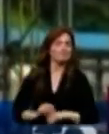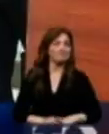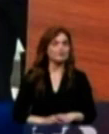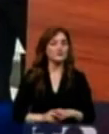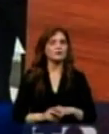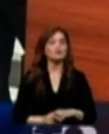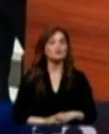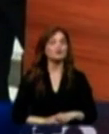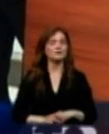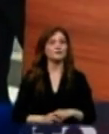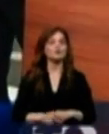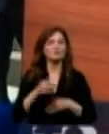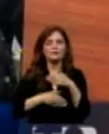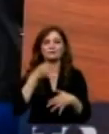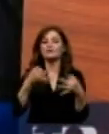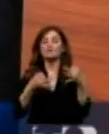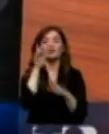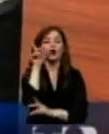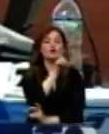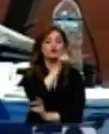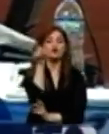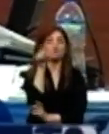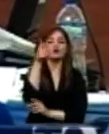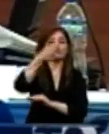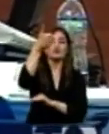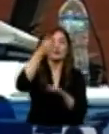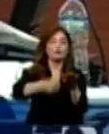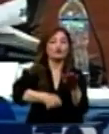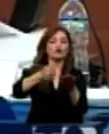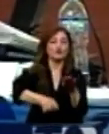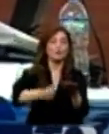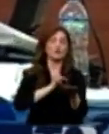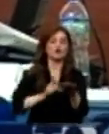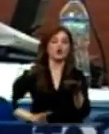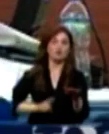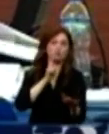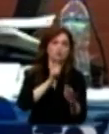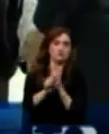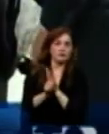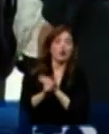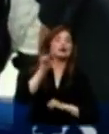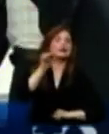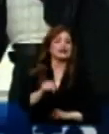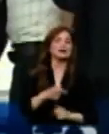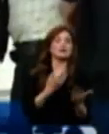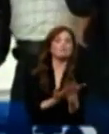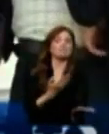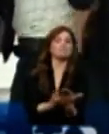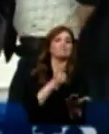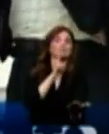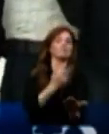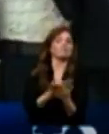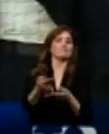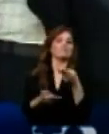Cuenca. Para esta audiencia de juicio, la Fiscalía y la Procuraduría, como acusador particular, deberán demostrar la existencia del lavado